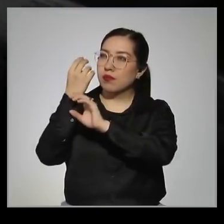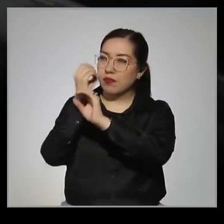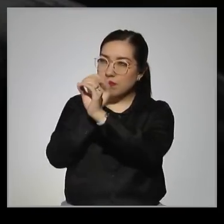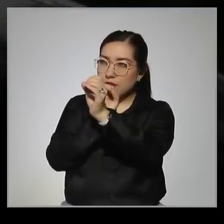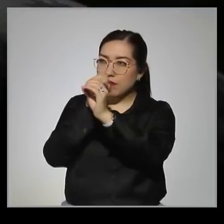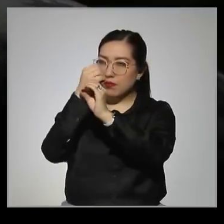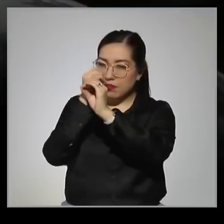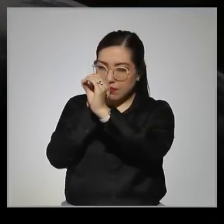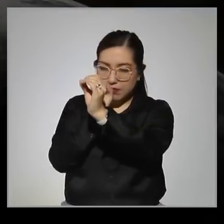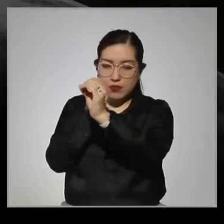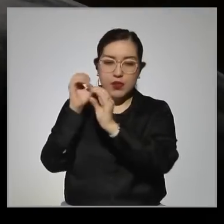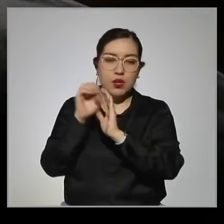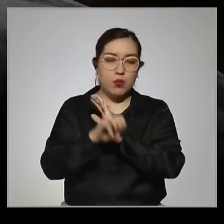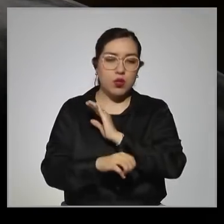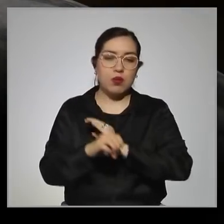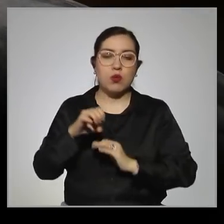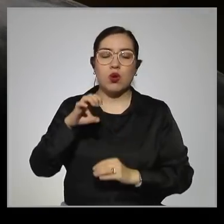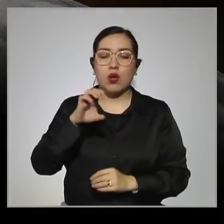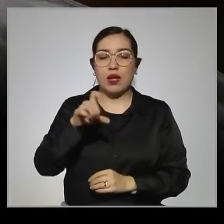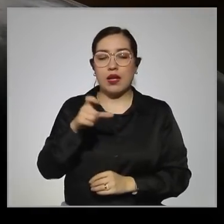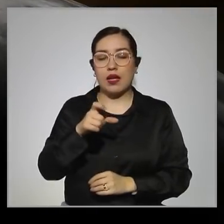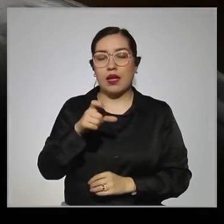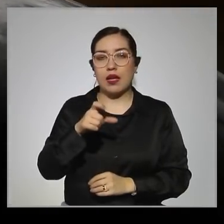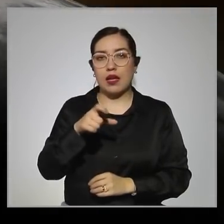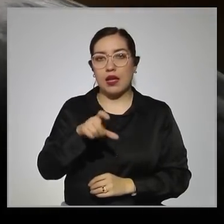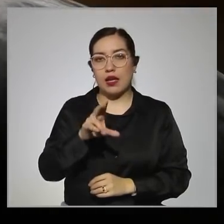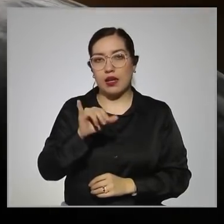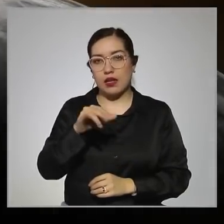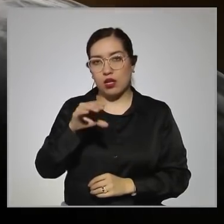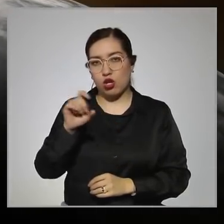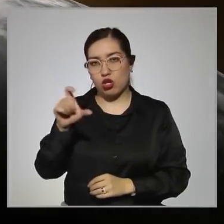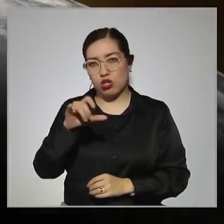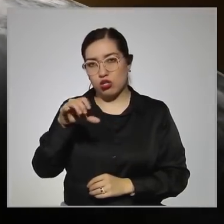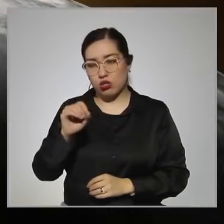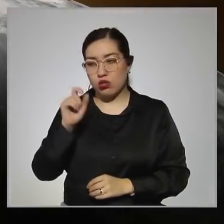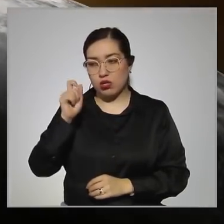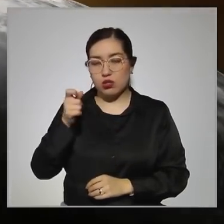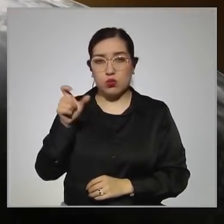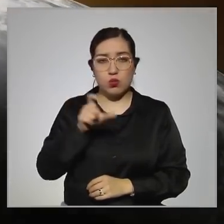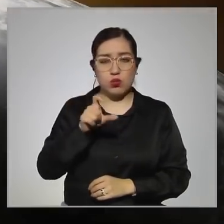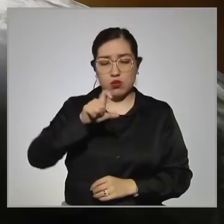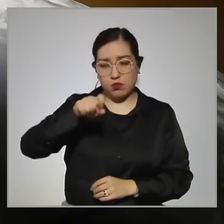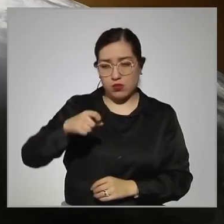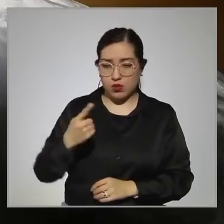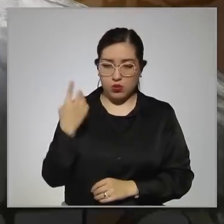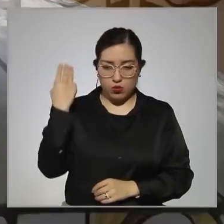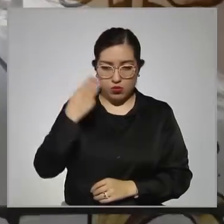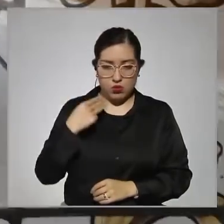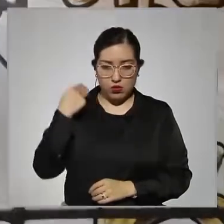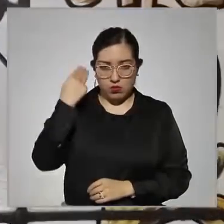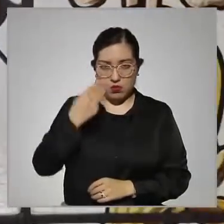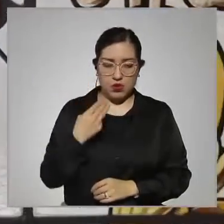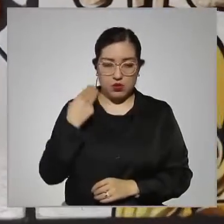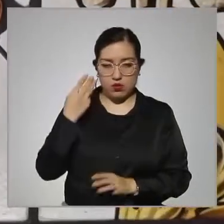del equinoccio de primavera, que era el 21 de marzo, ya hacia